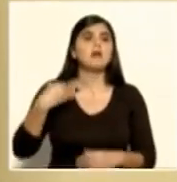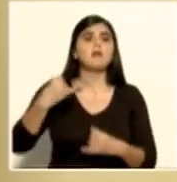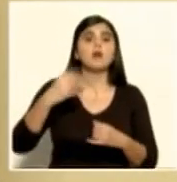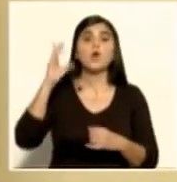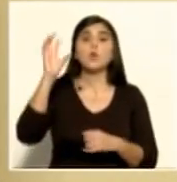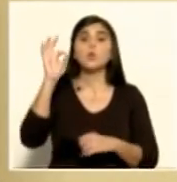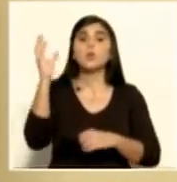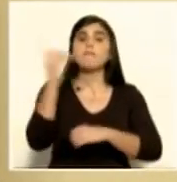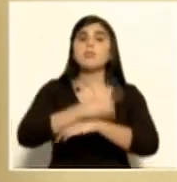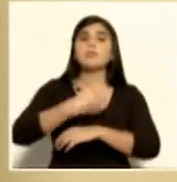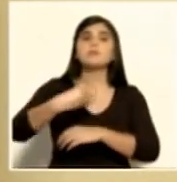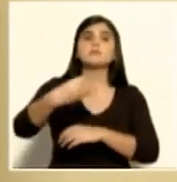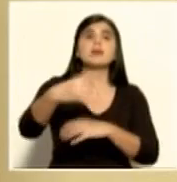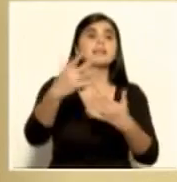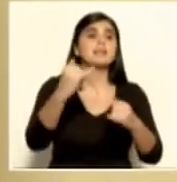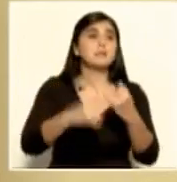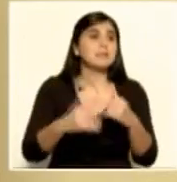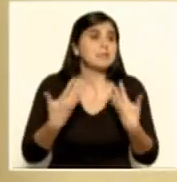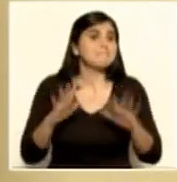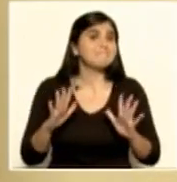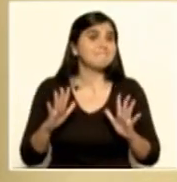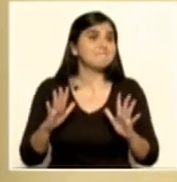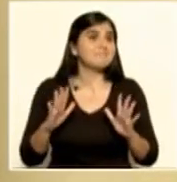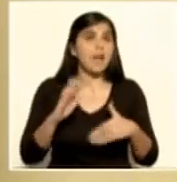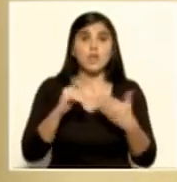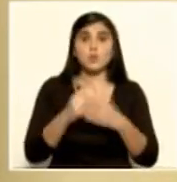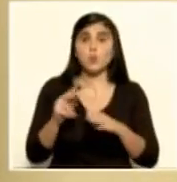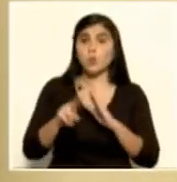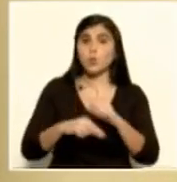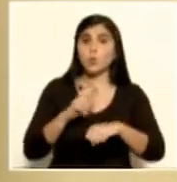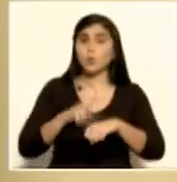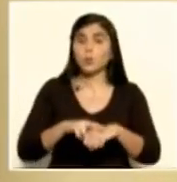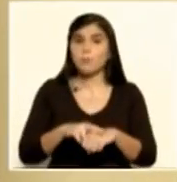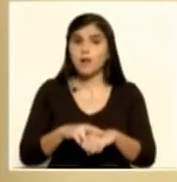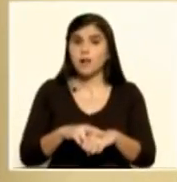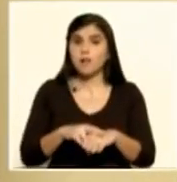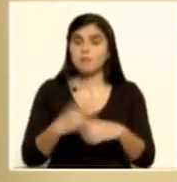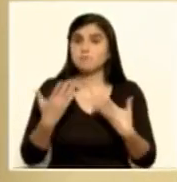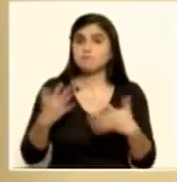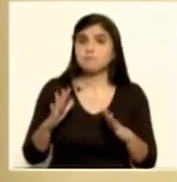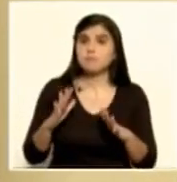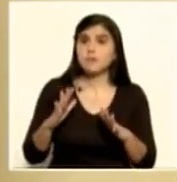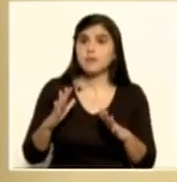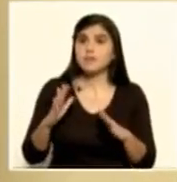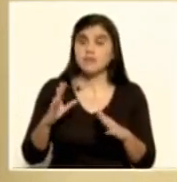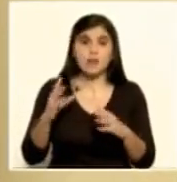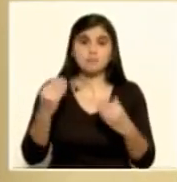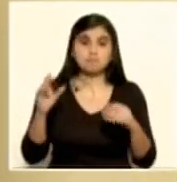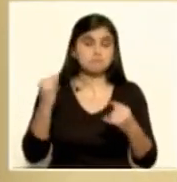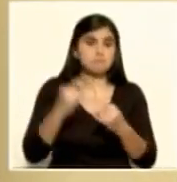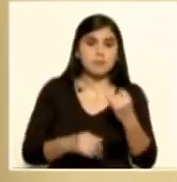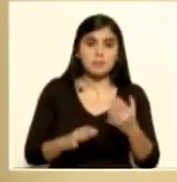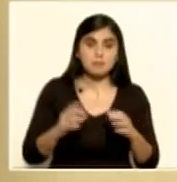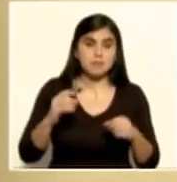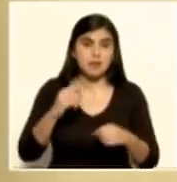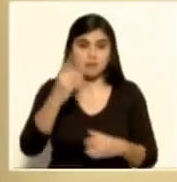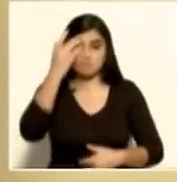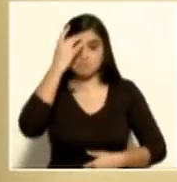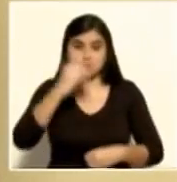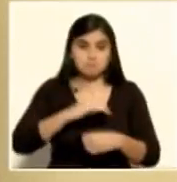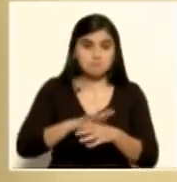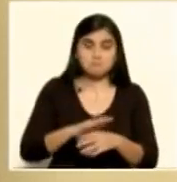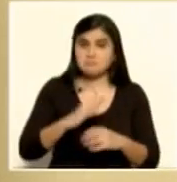ya automáticamente recuperamos toda la trazabilidad o que ya vamos a ver la disminución de casos. Este efecto en realidad toma tiempo,